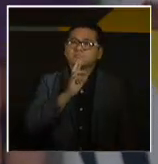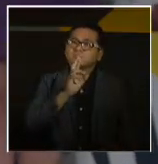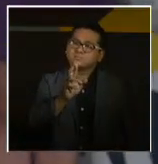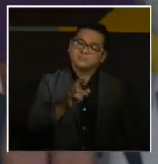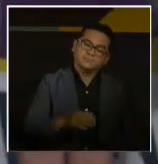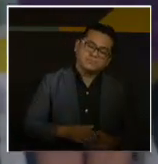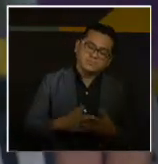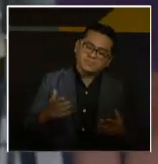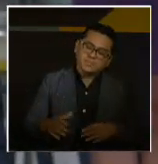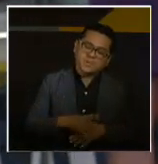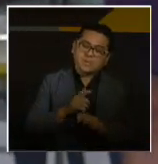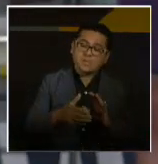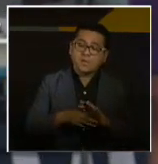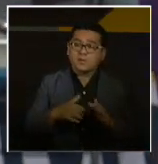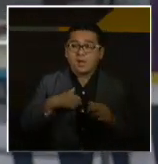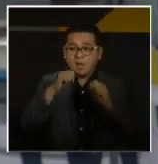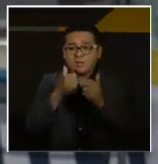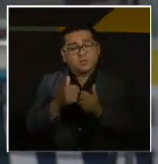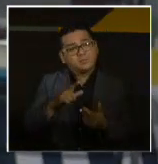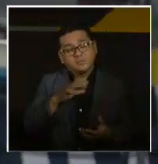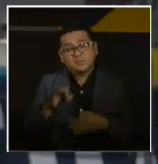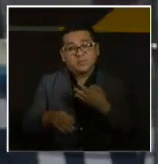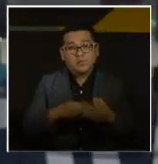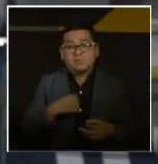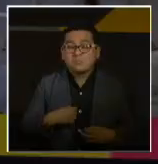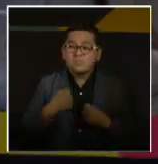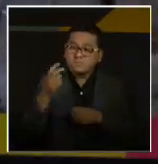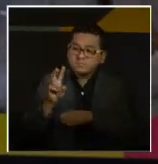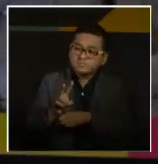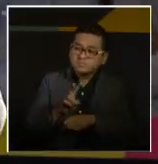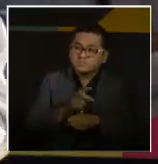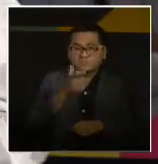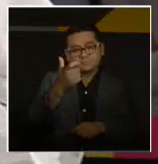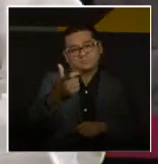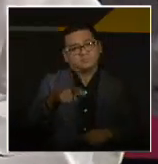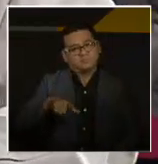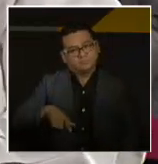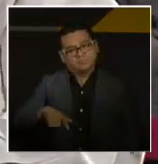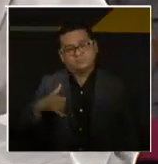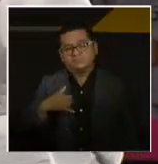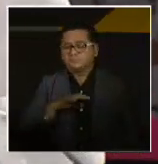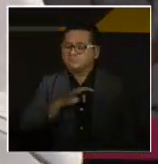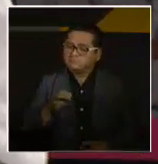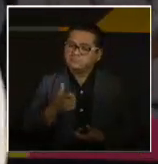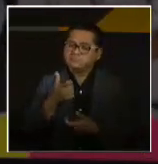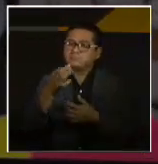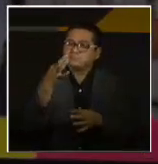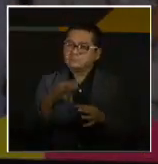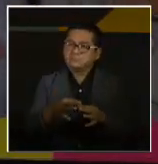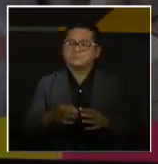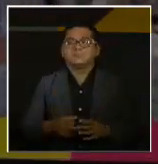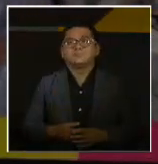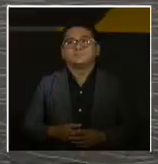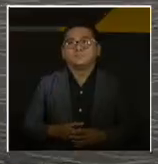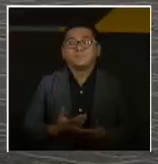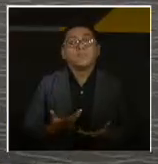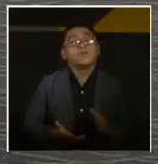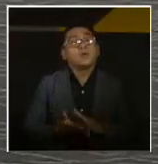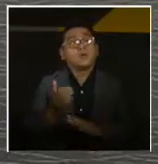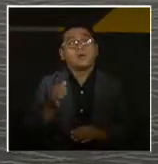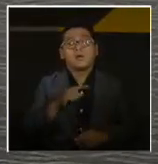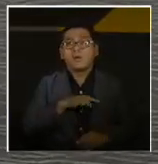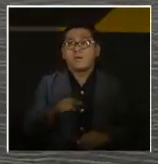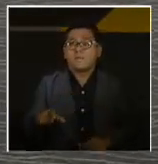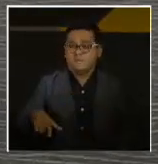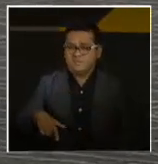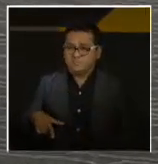resultado de la mano de asociaciones civiles que vigilen que el dinero del gobierno se invierta adecuadamente. Vamos a proponer